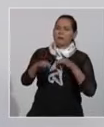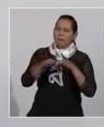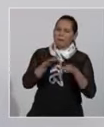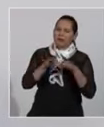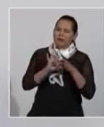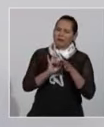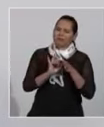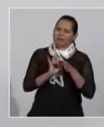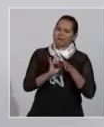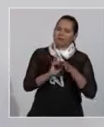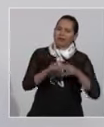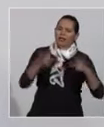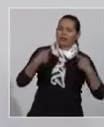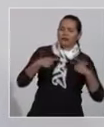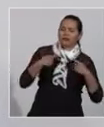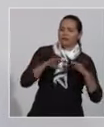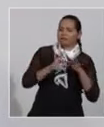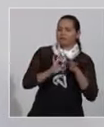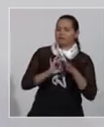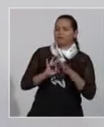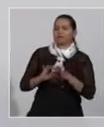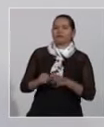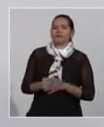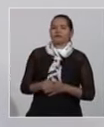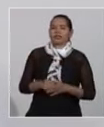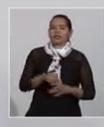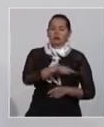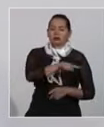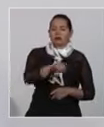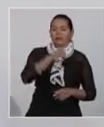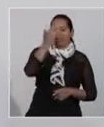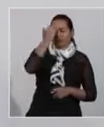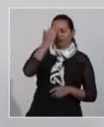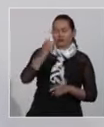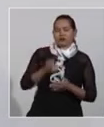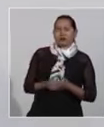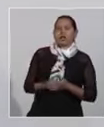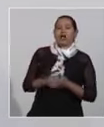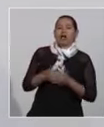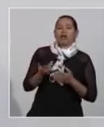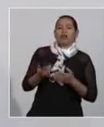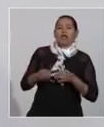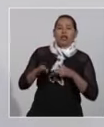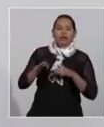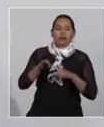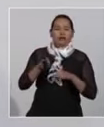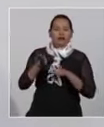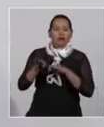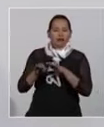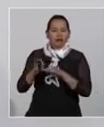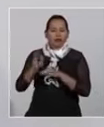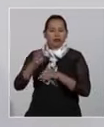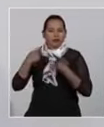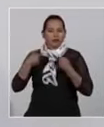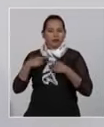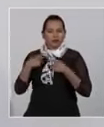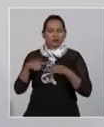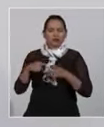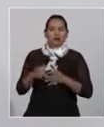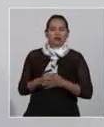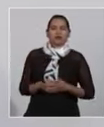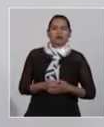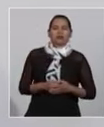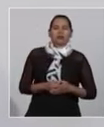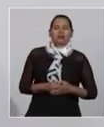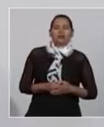sacando provecho del conocimiento acumulado que ya tienen, y es el caso de la trata de personas. Nos duele y nos lastima. Puebla y Tlaxcala son el principal corredor de